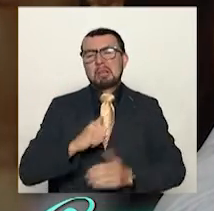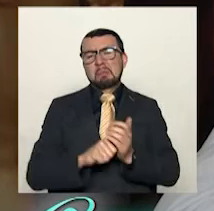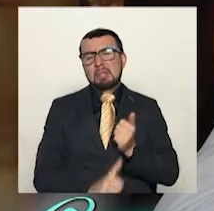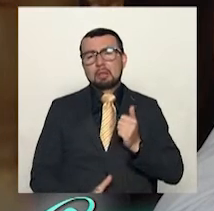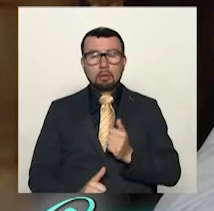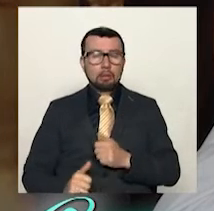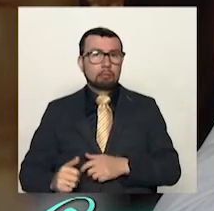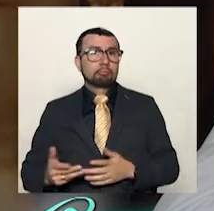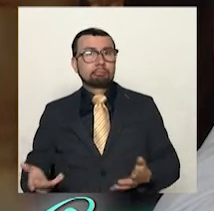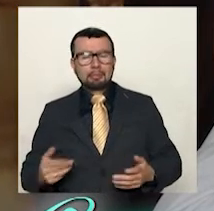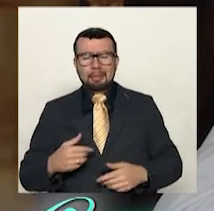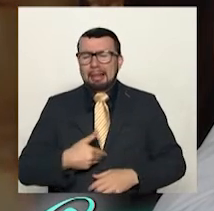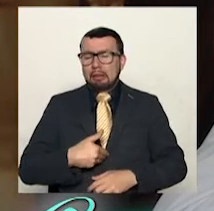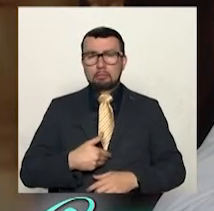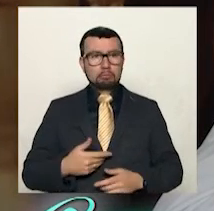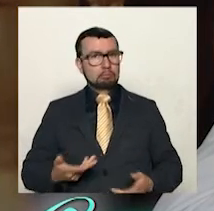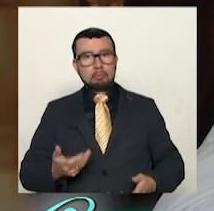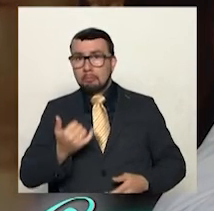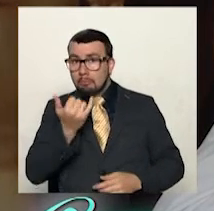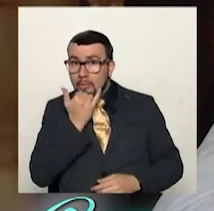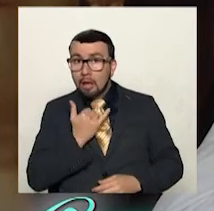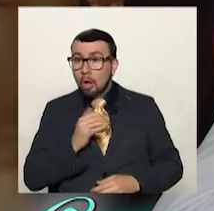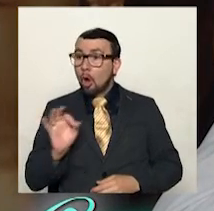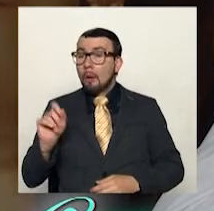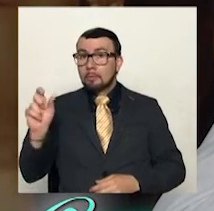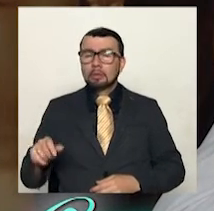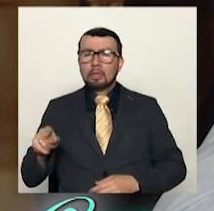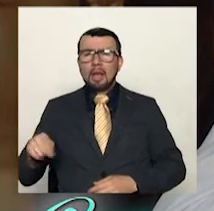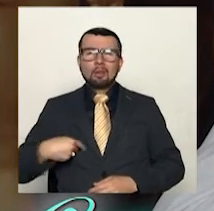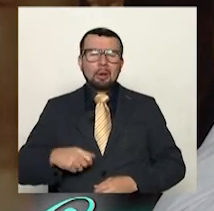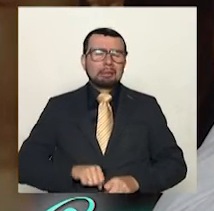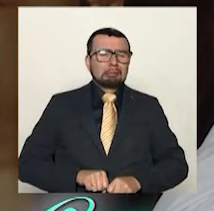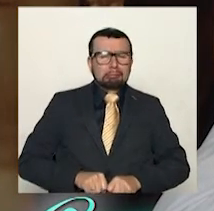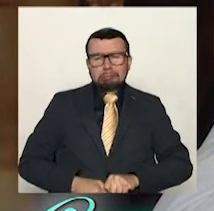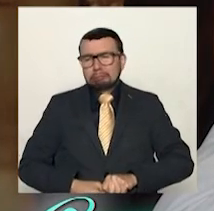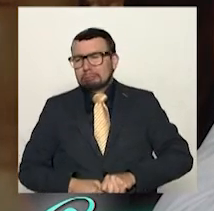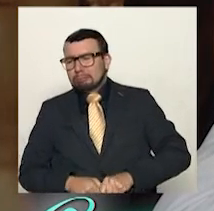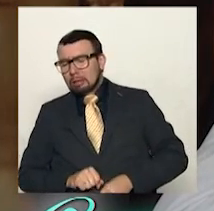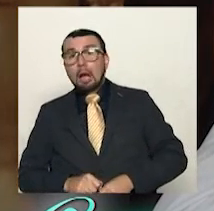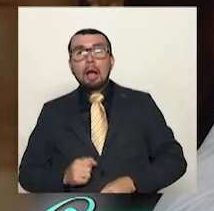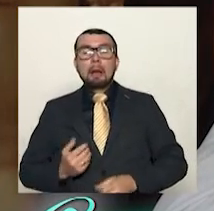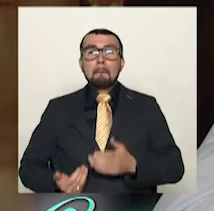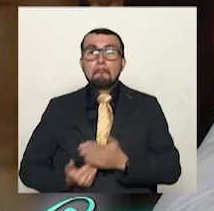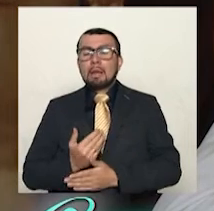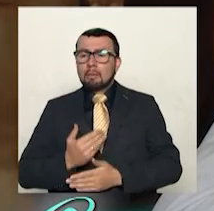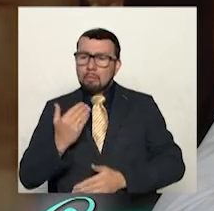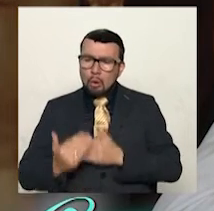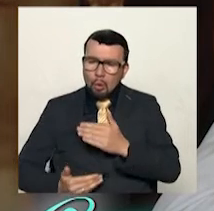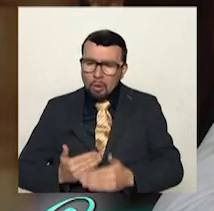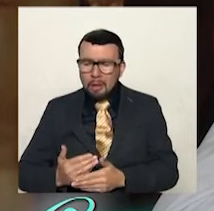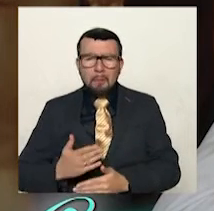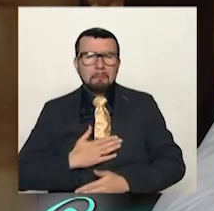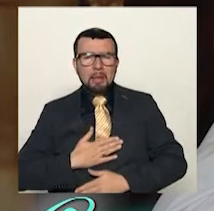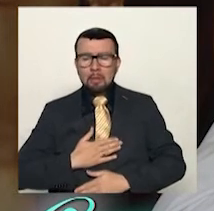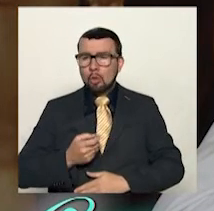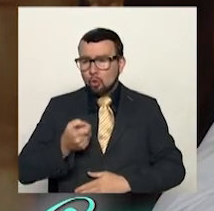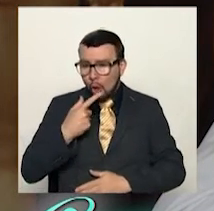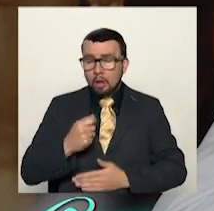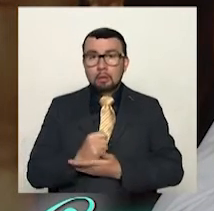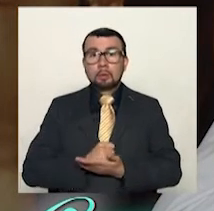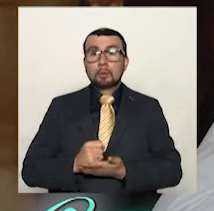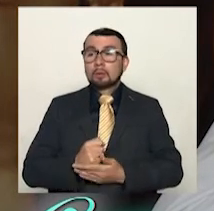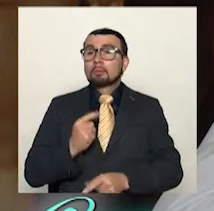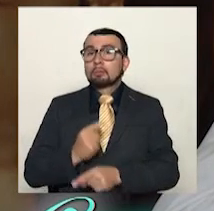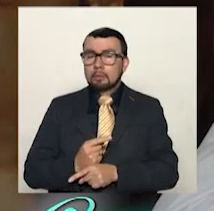yo tengo cólicos y abdominales, y entonces empieza el proceso de la automedicación. El doctor